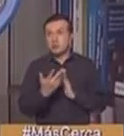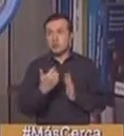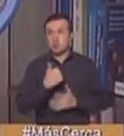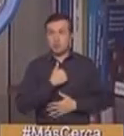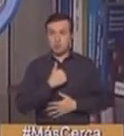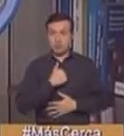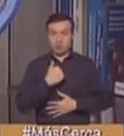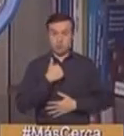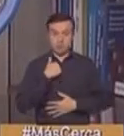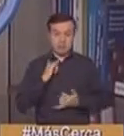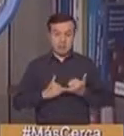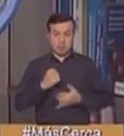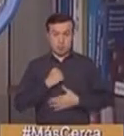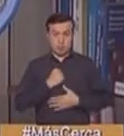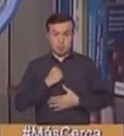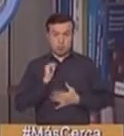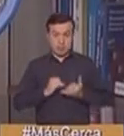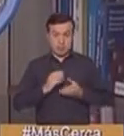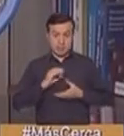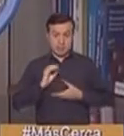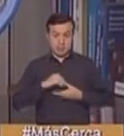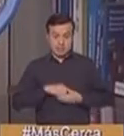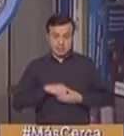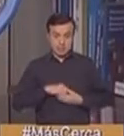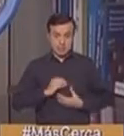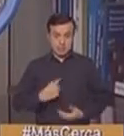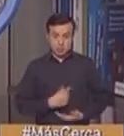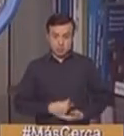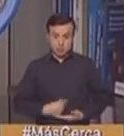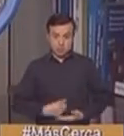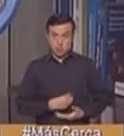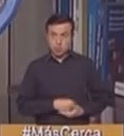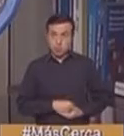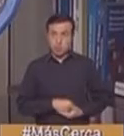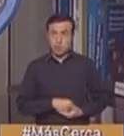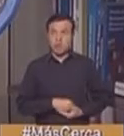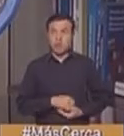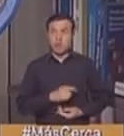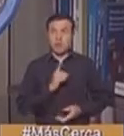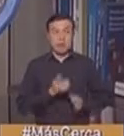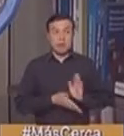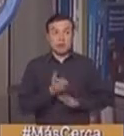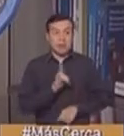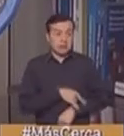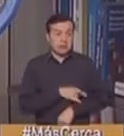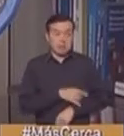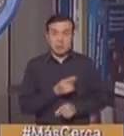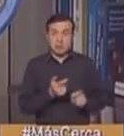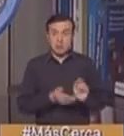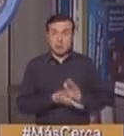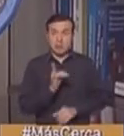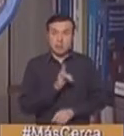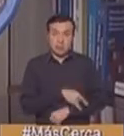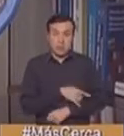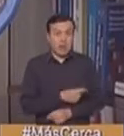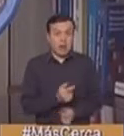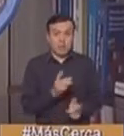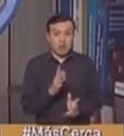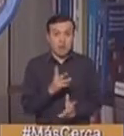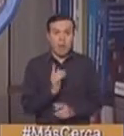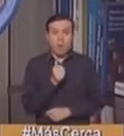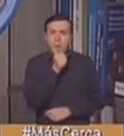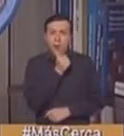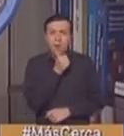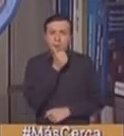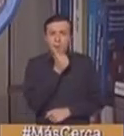propias bacterias que el cuerpo tiene se aprovecharon porque la mujer tal vez estuvo con mucho tiempo, te digo, no fue al baño. La mujer